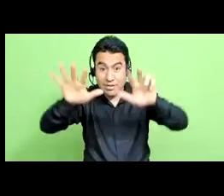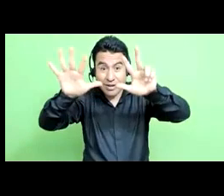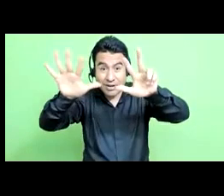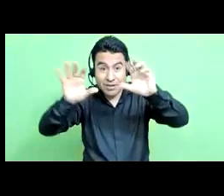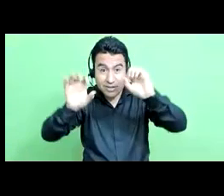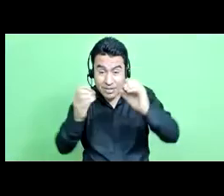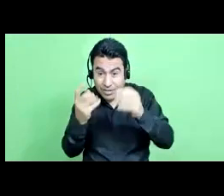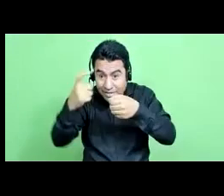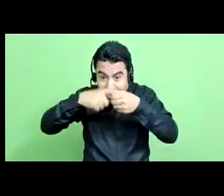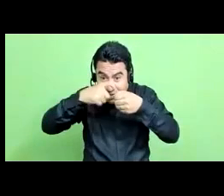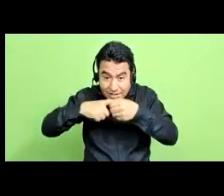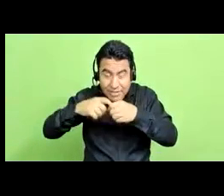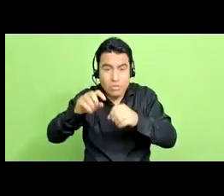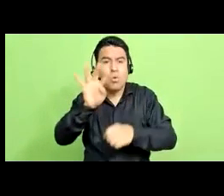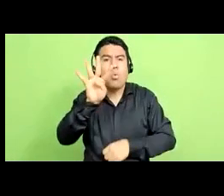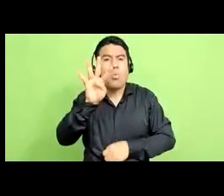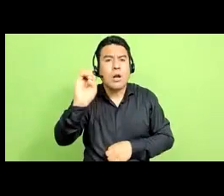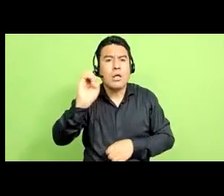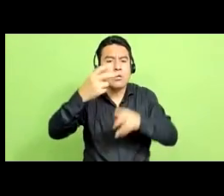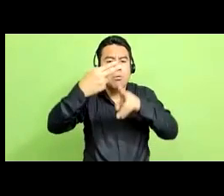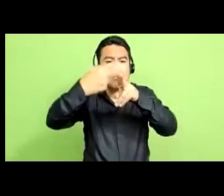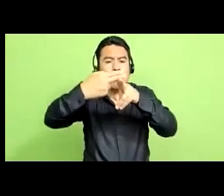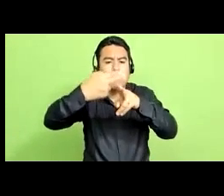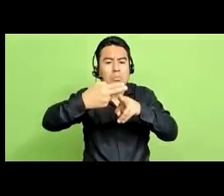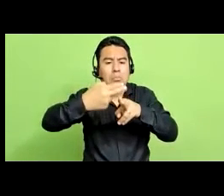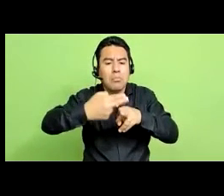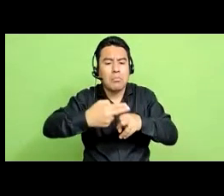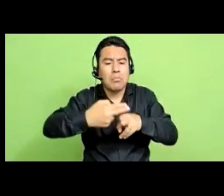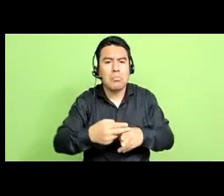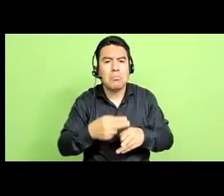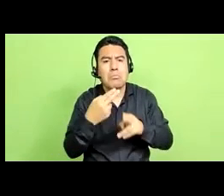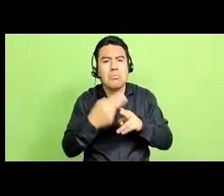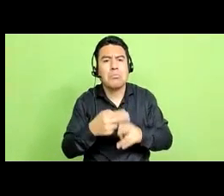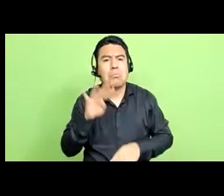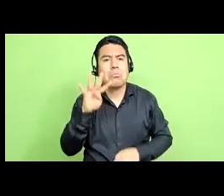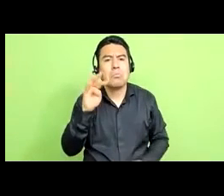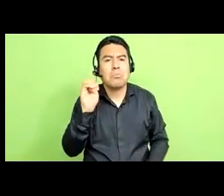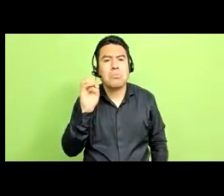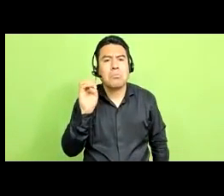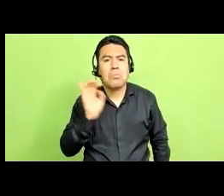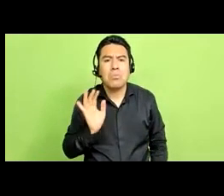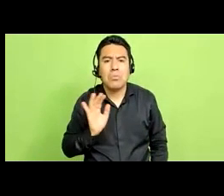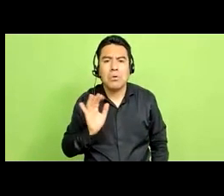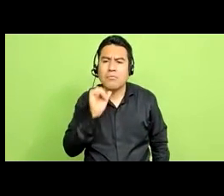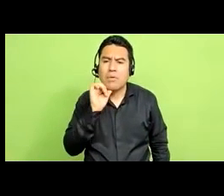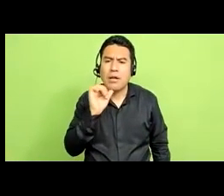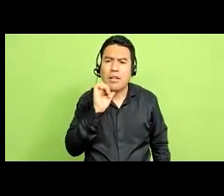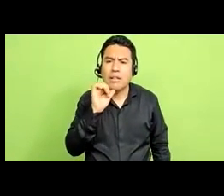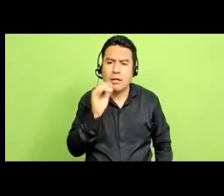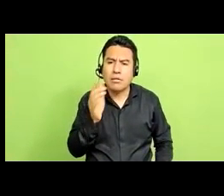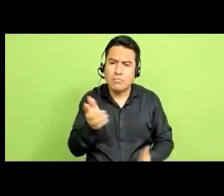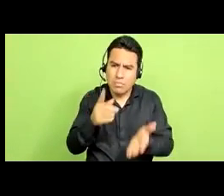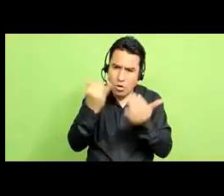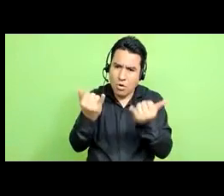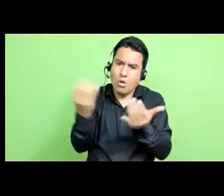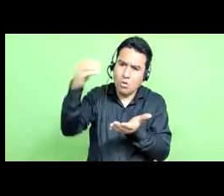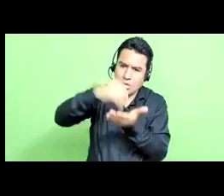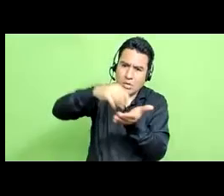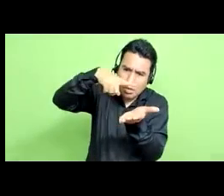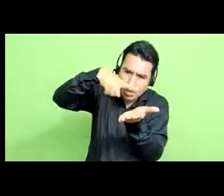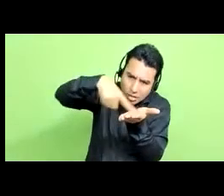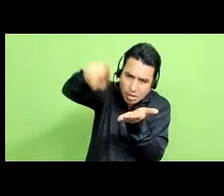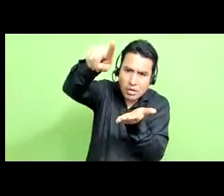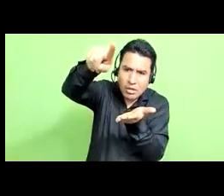solamente 40 este están compartiendo el registro de asistencia estamos en estos momentos del arquitecto javier ruiz